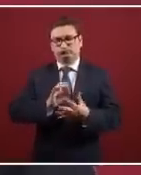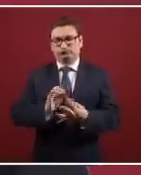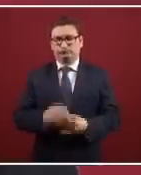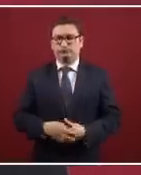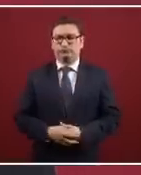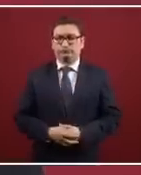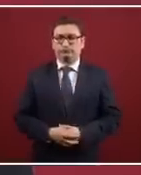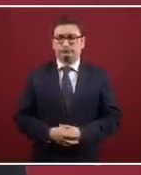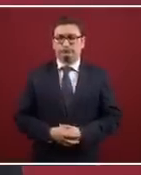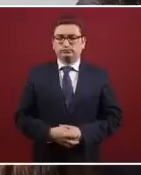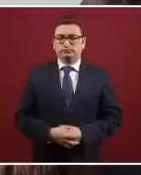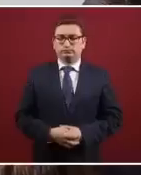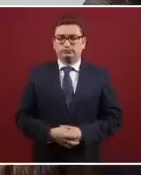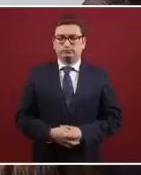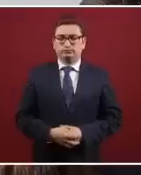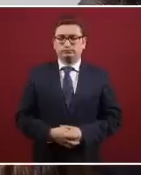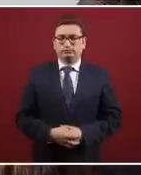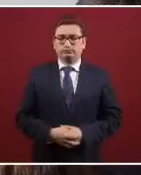no hay